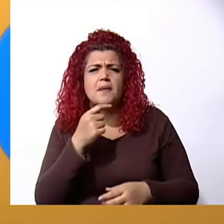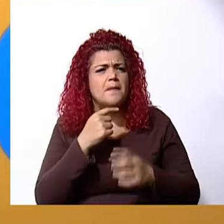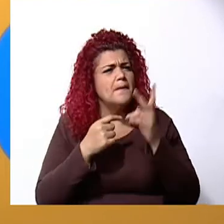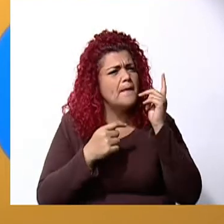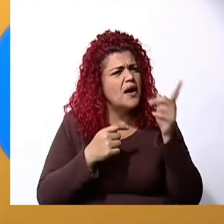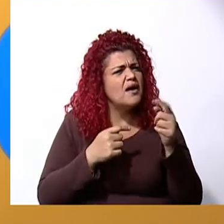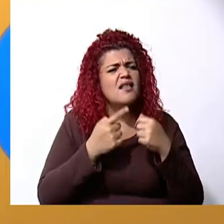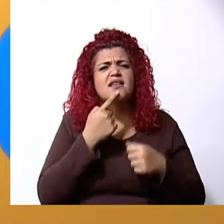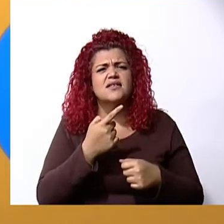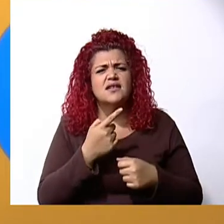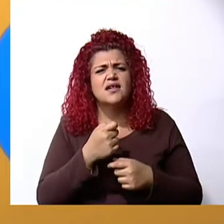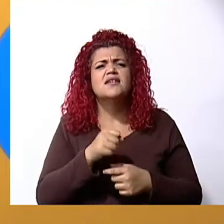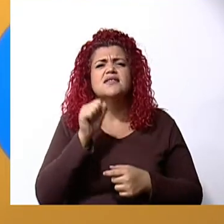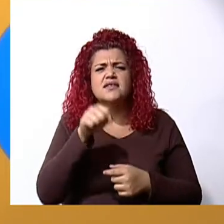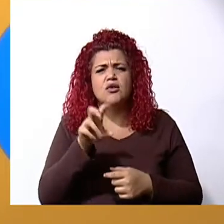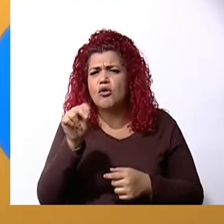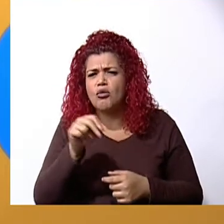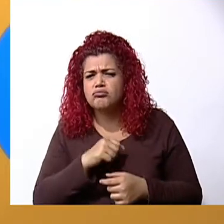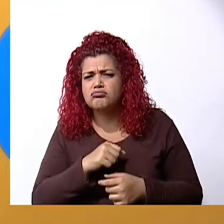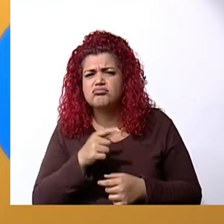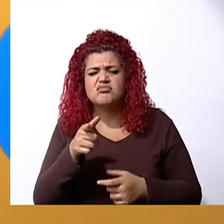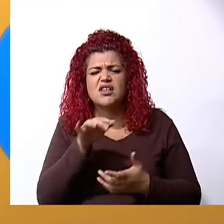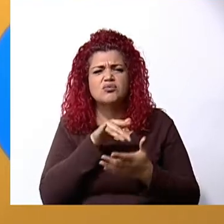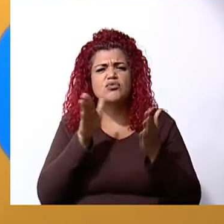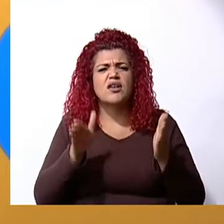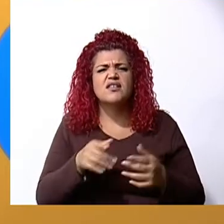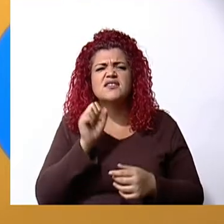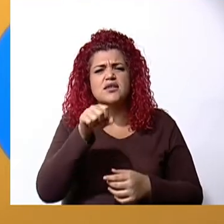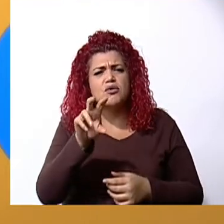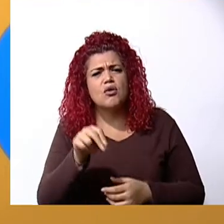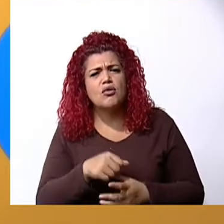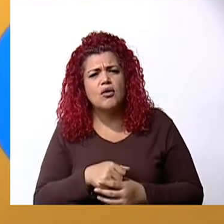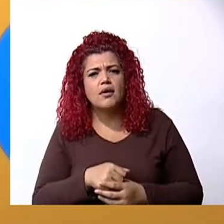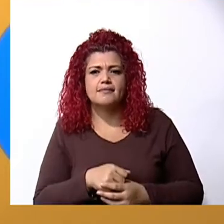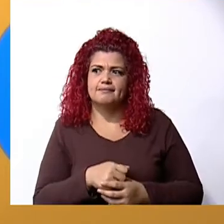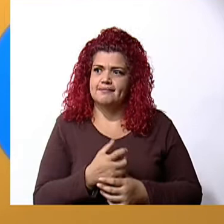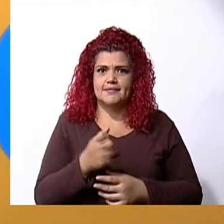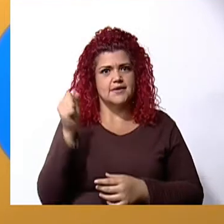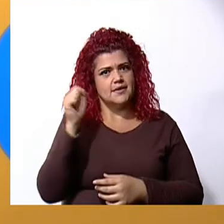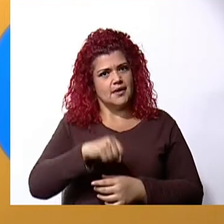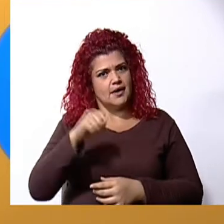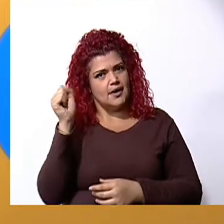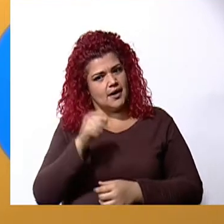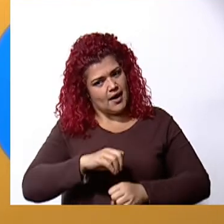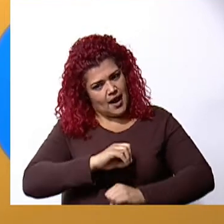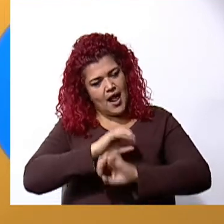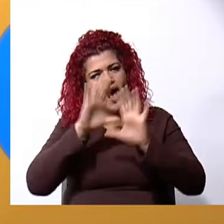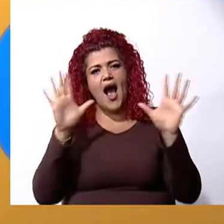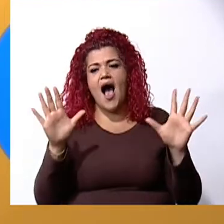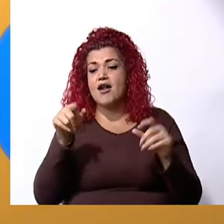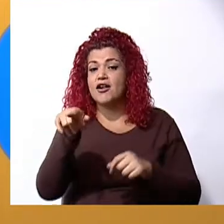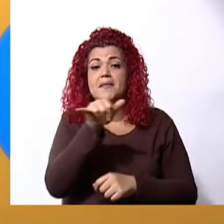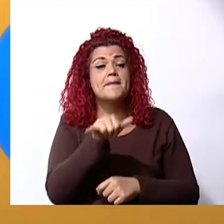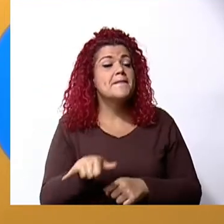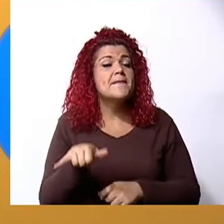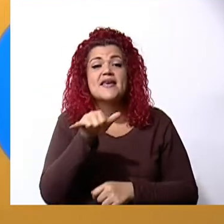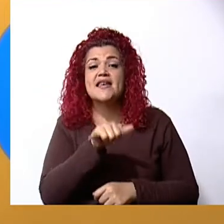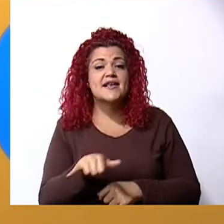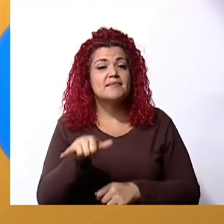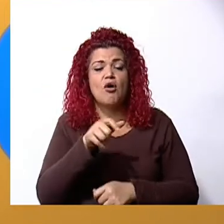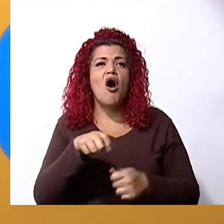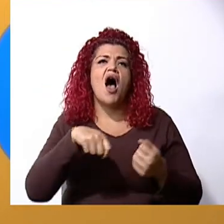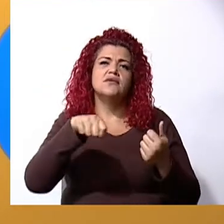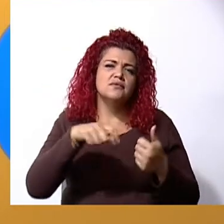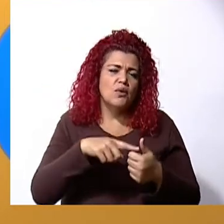no? ¿Qué dicen ustedes, estudiantes? ¿Sí o no? Claro, los ingredientes van a ser